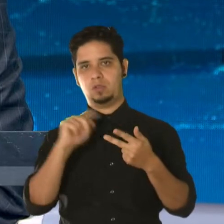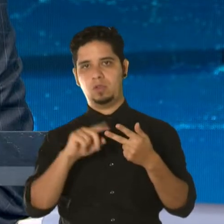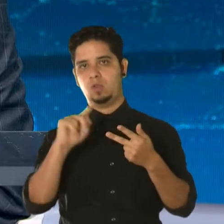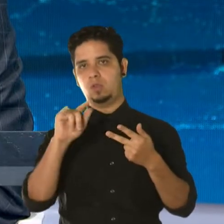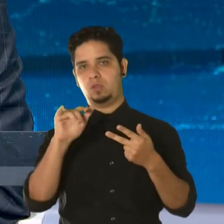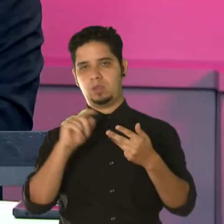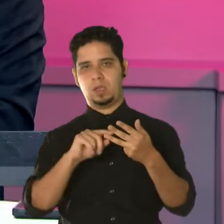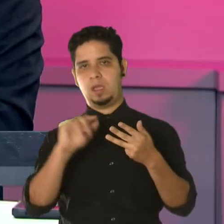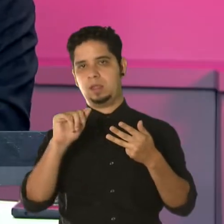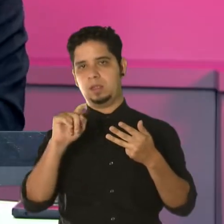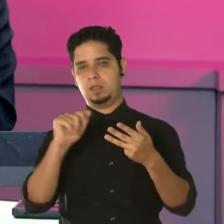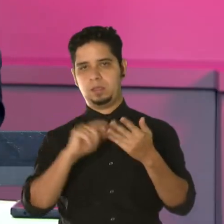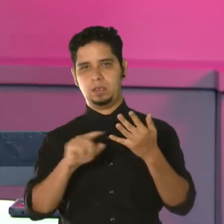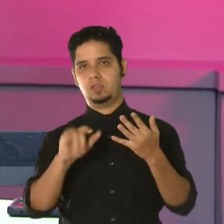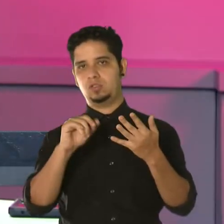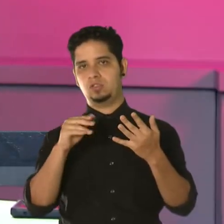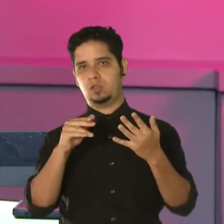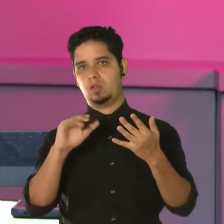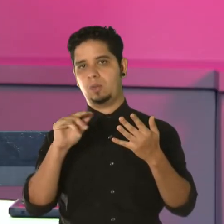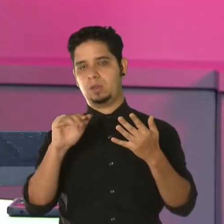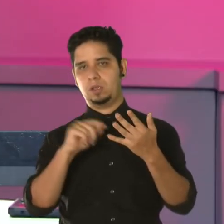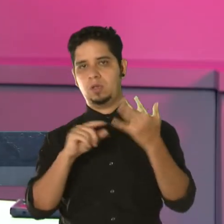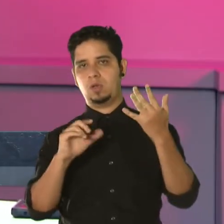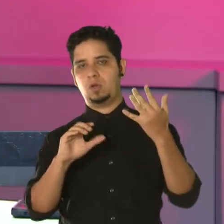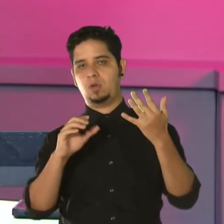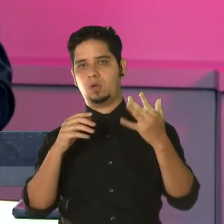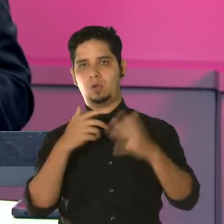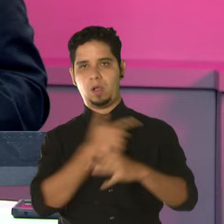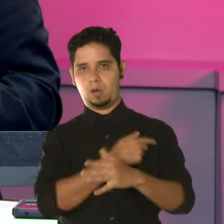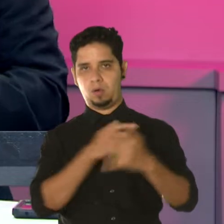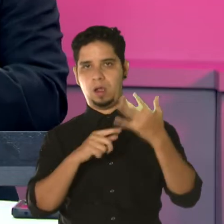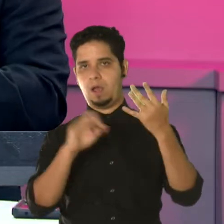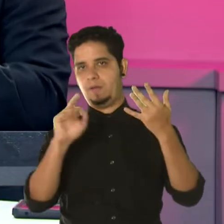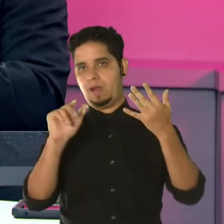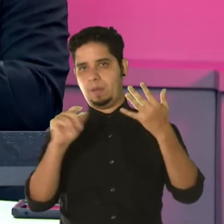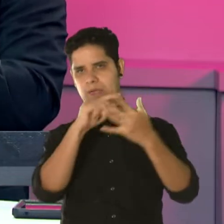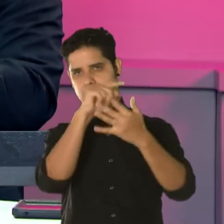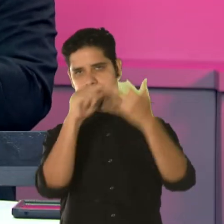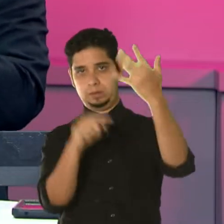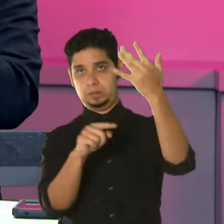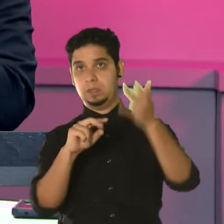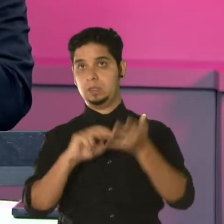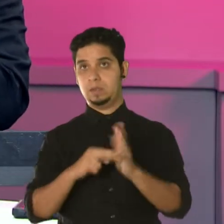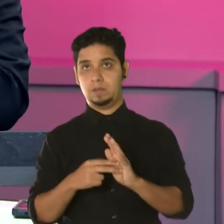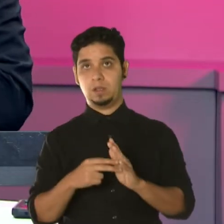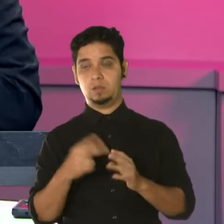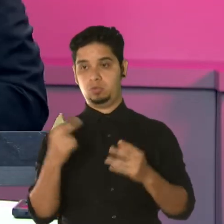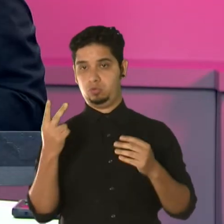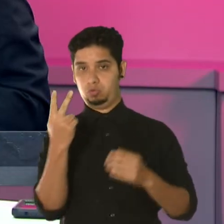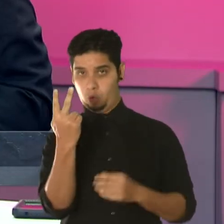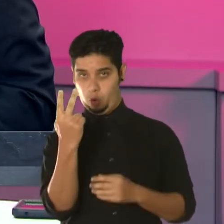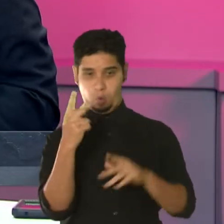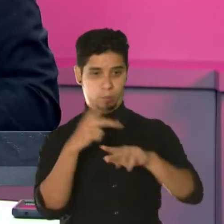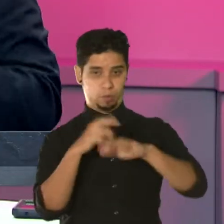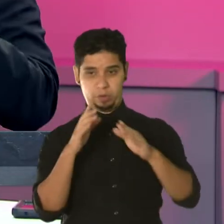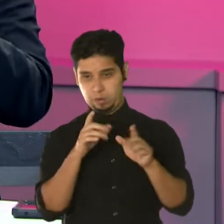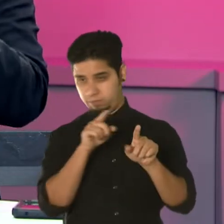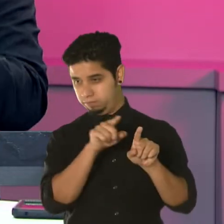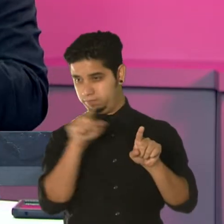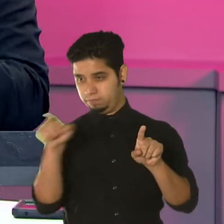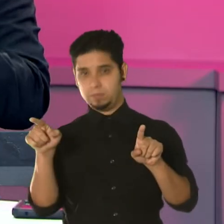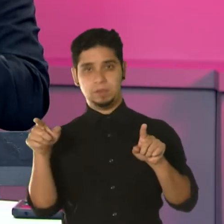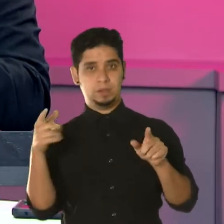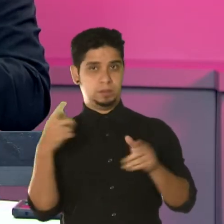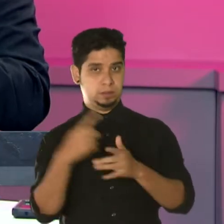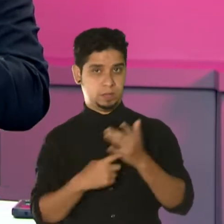AT&T, Shell Company, Coca-Cola, Otto Pharma. O sea, estamos hablando con dos puertorriqueños que han puesto el